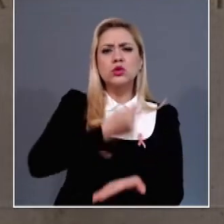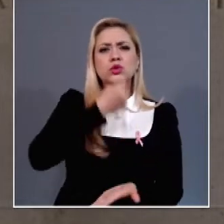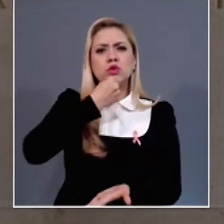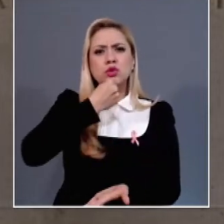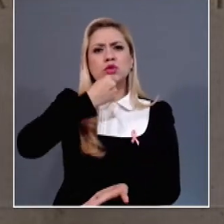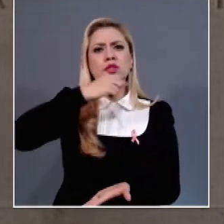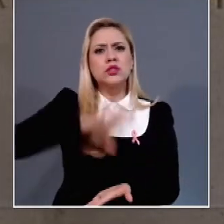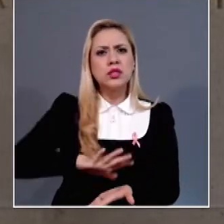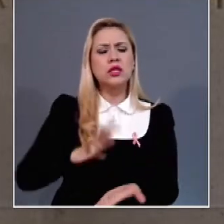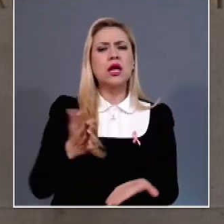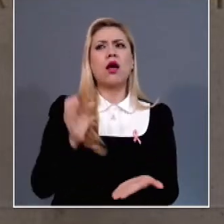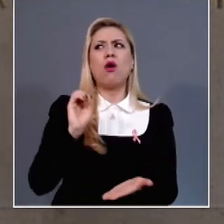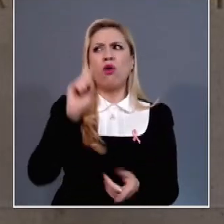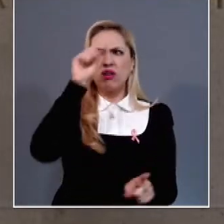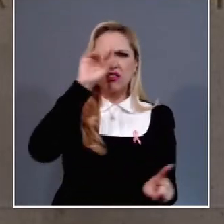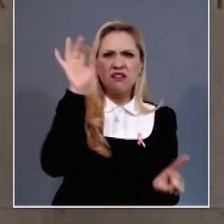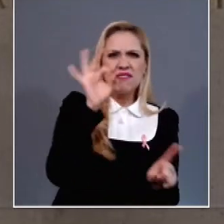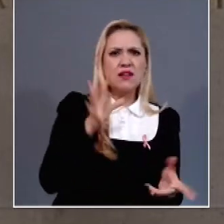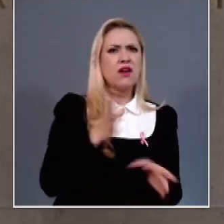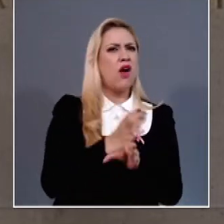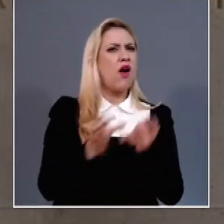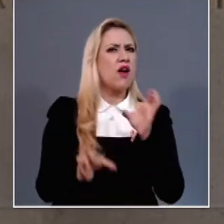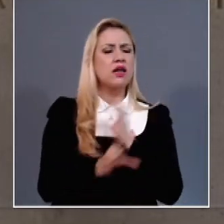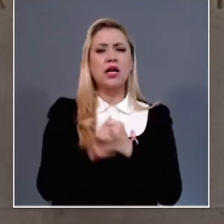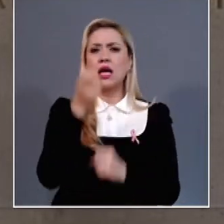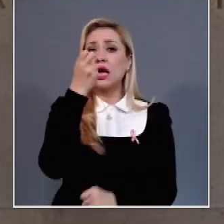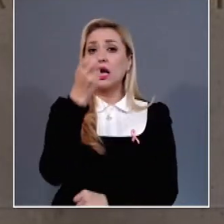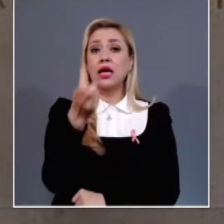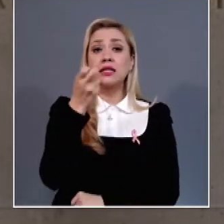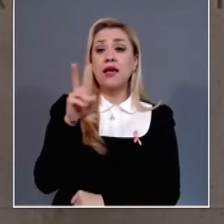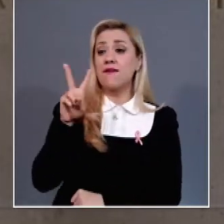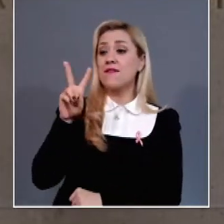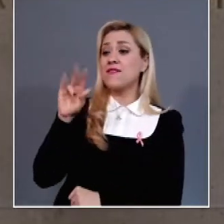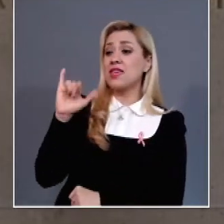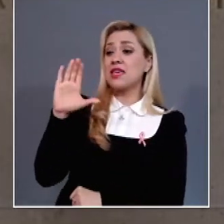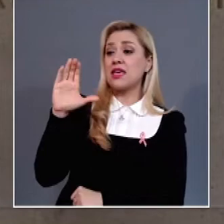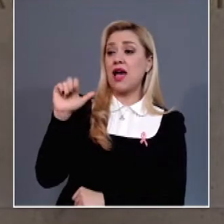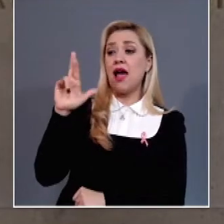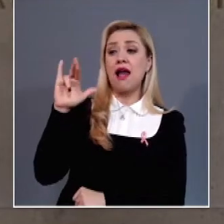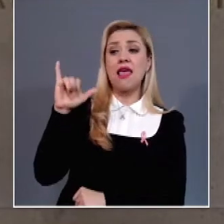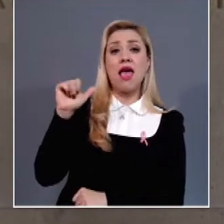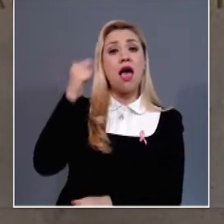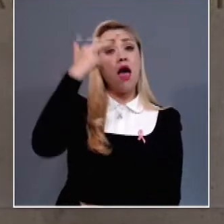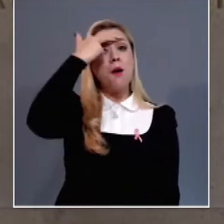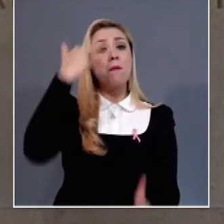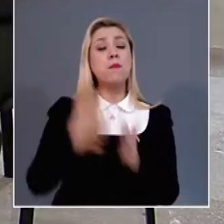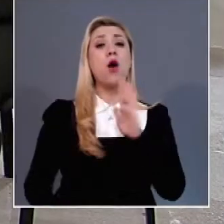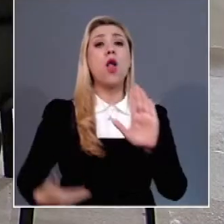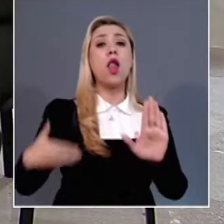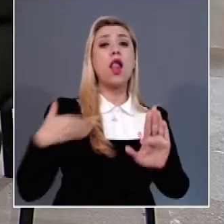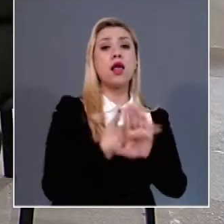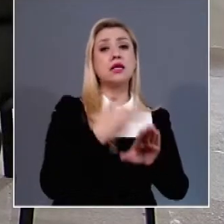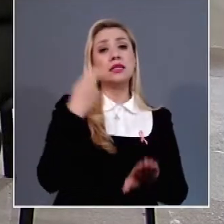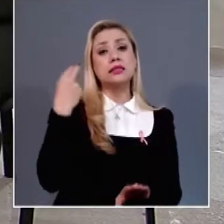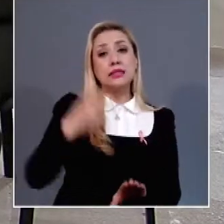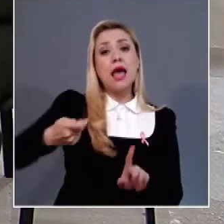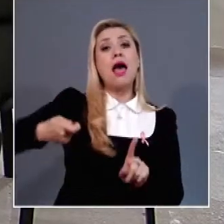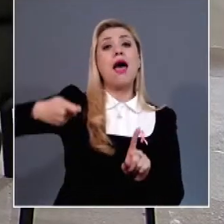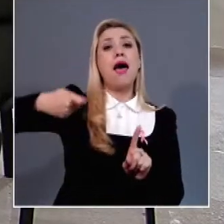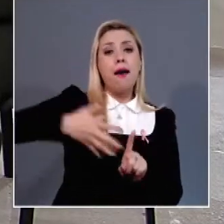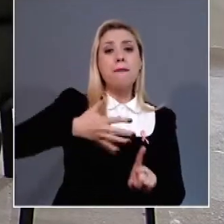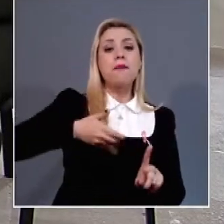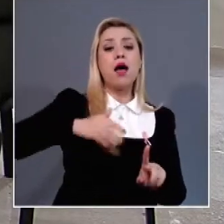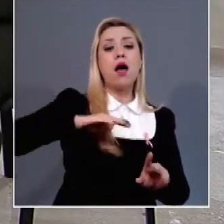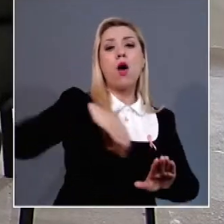eso, esta violencia vicaria es una violencia de género. Informó que el Consejo